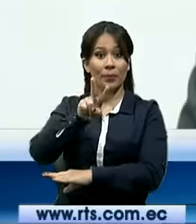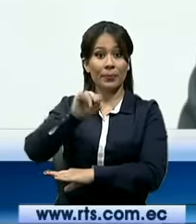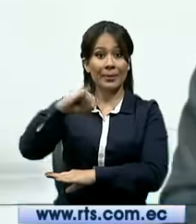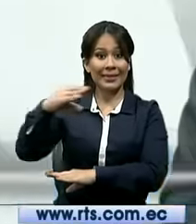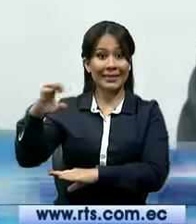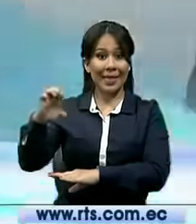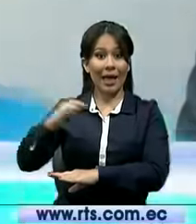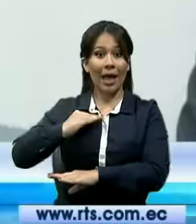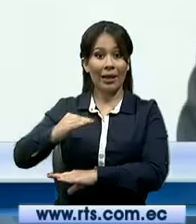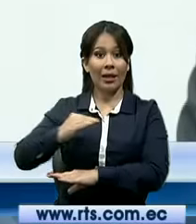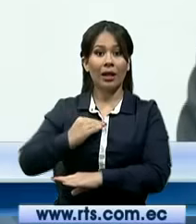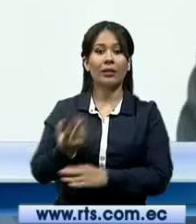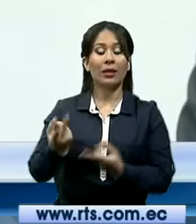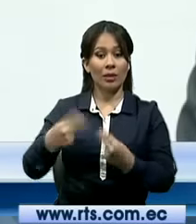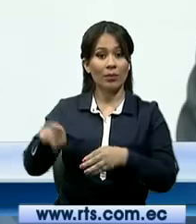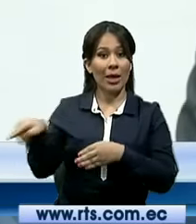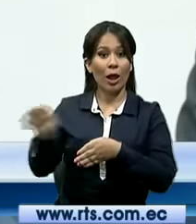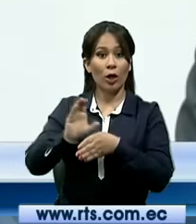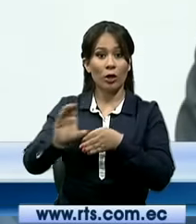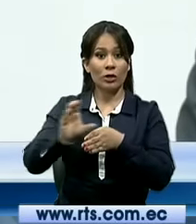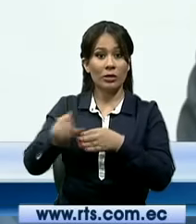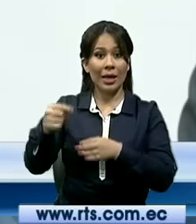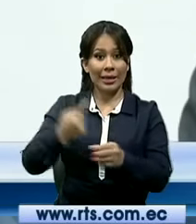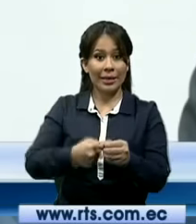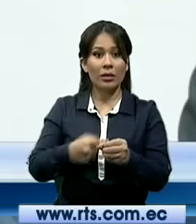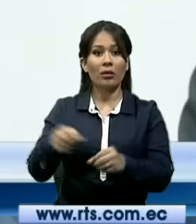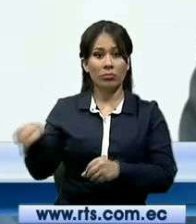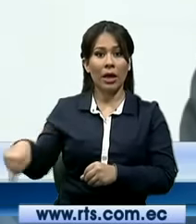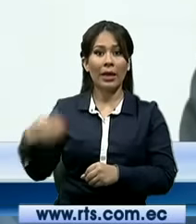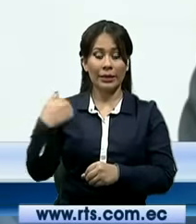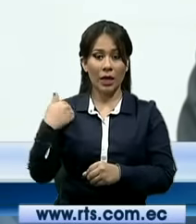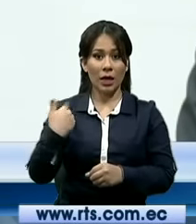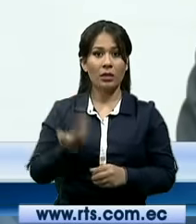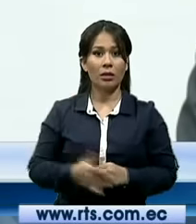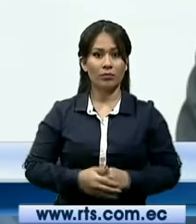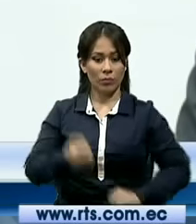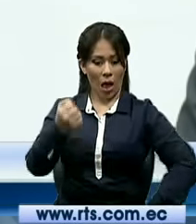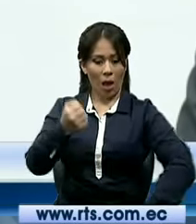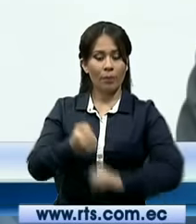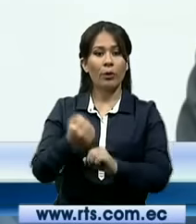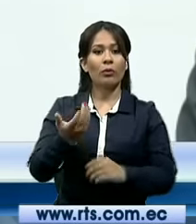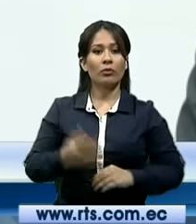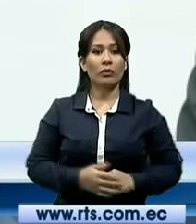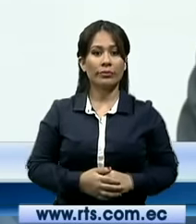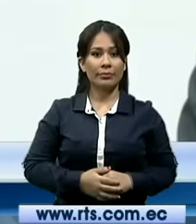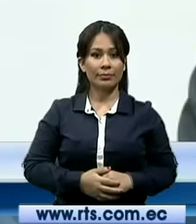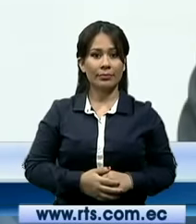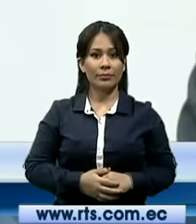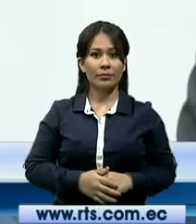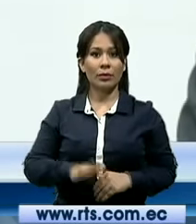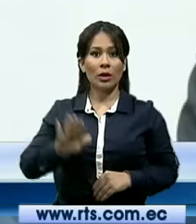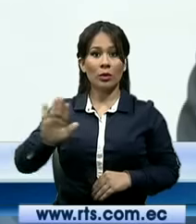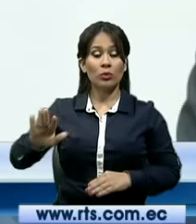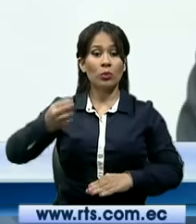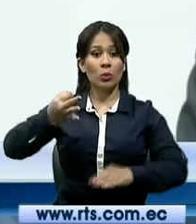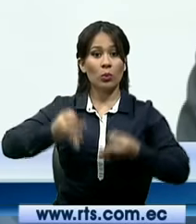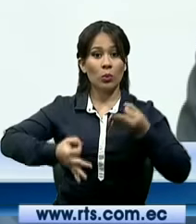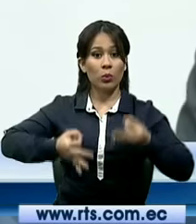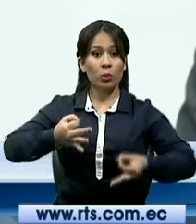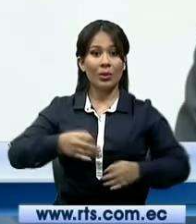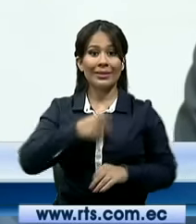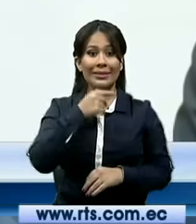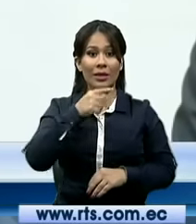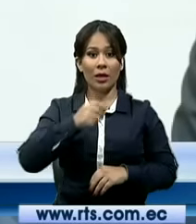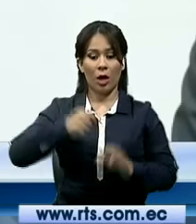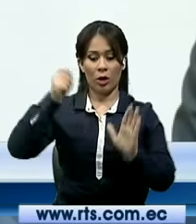concejal del Distrito Metropolitano de Quito, tiene fuero de corte provincial. Su juez natural es la